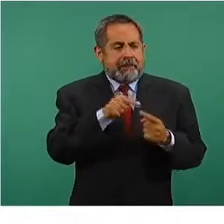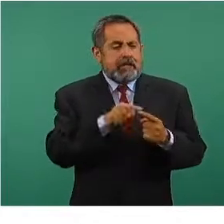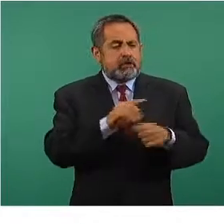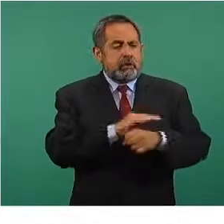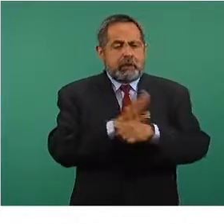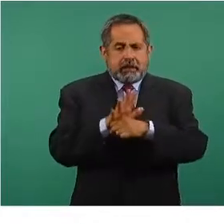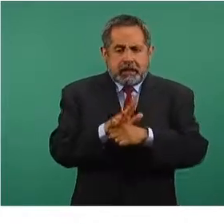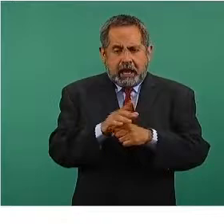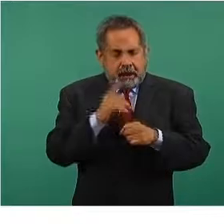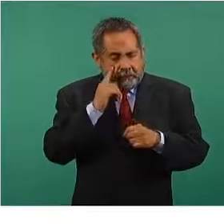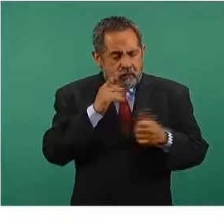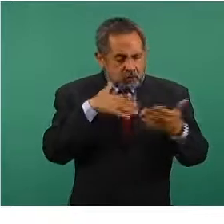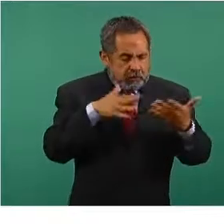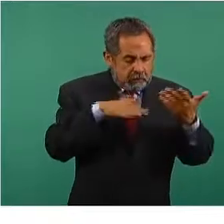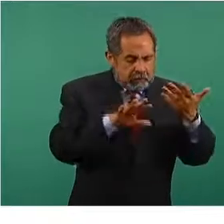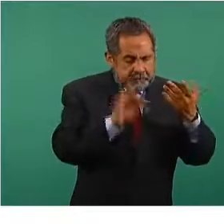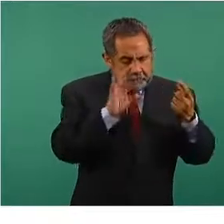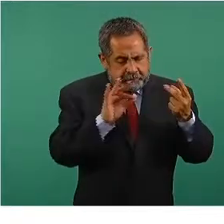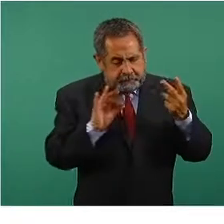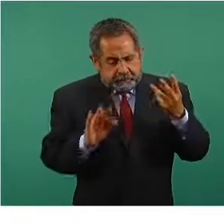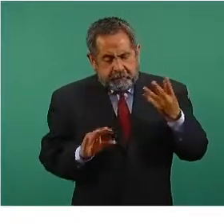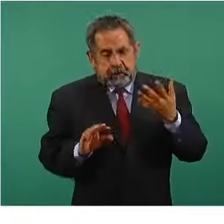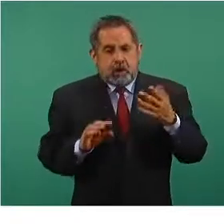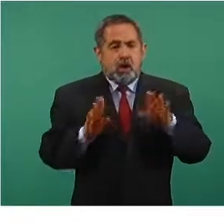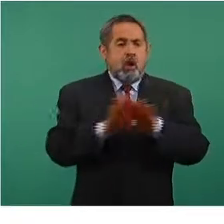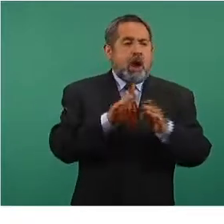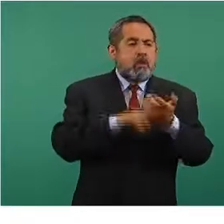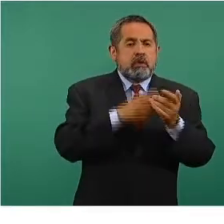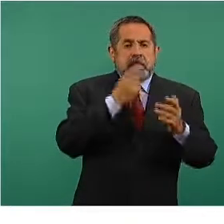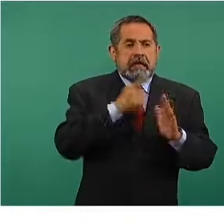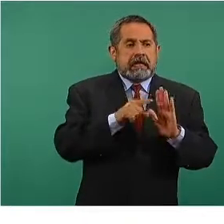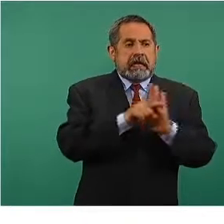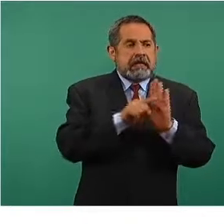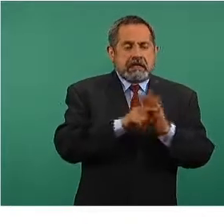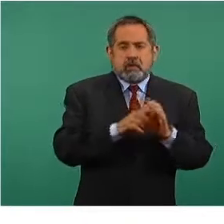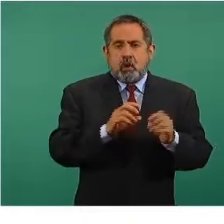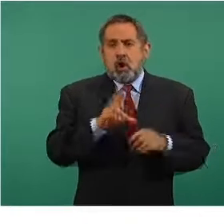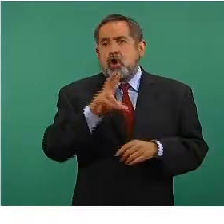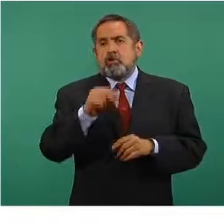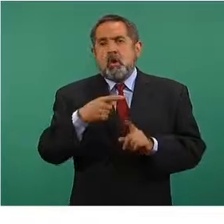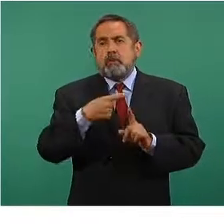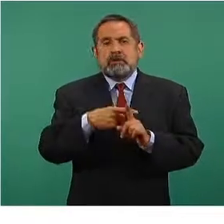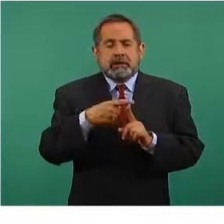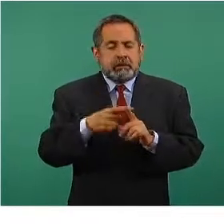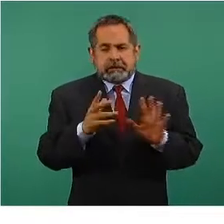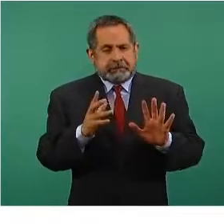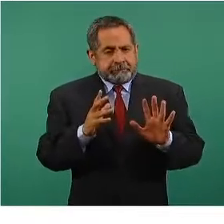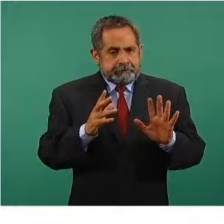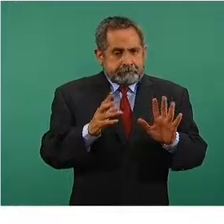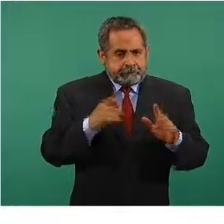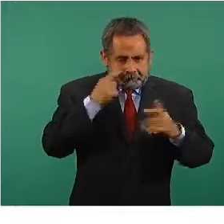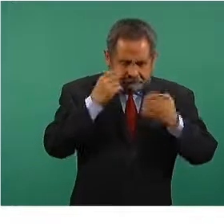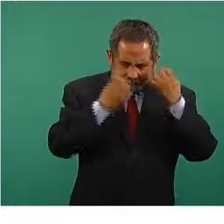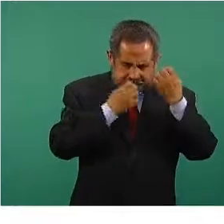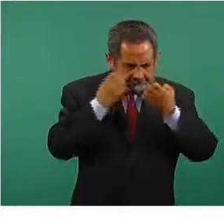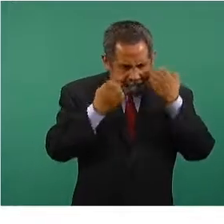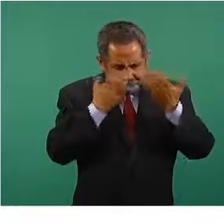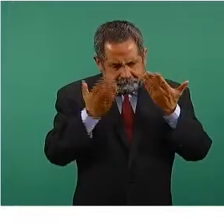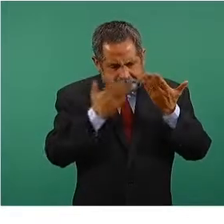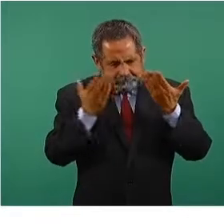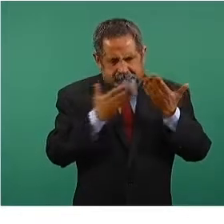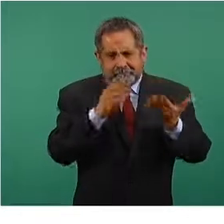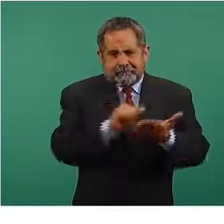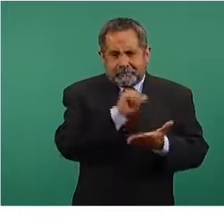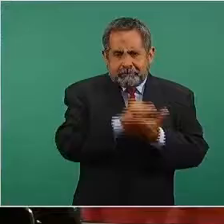virus COVID. Se descartaron registros que mencionaban negativo, no positivo, pero se multiplicaron múltiples términos. Y